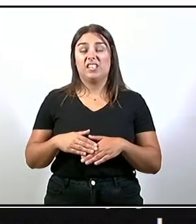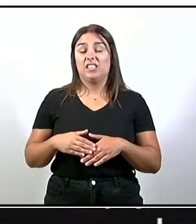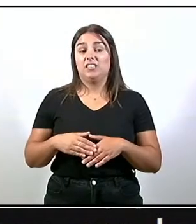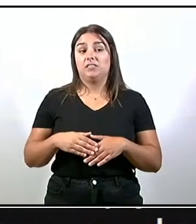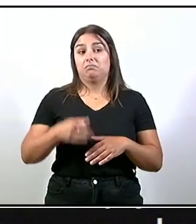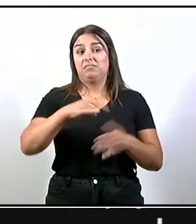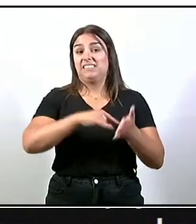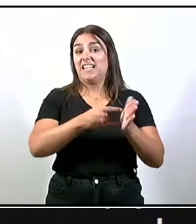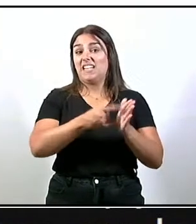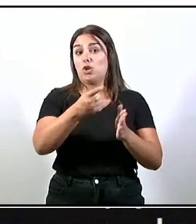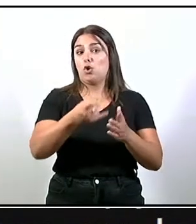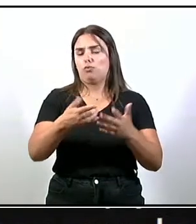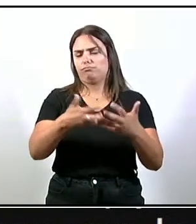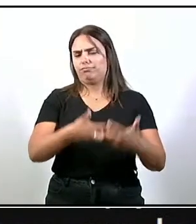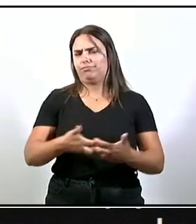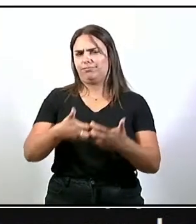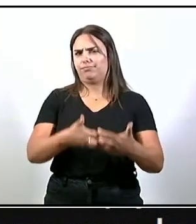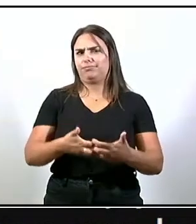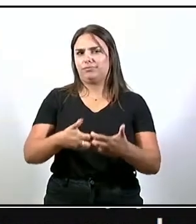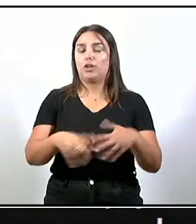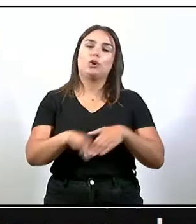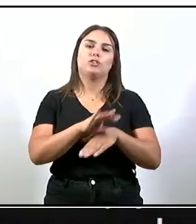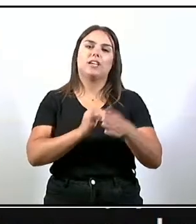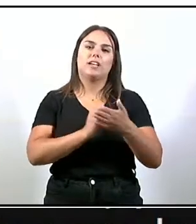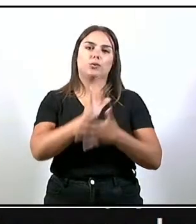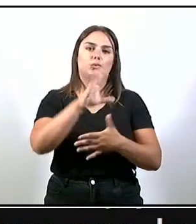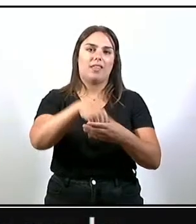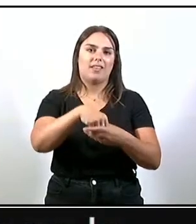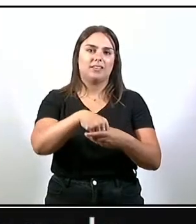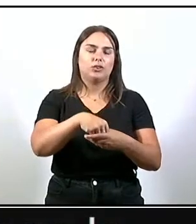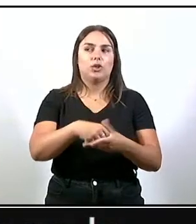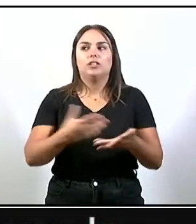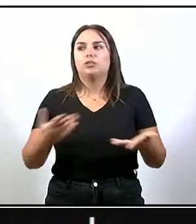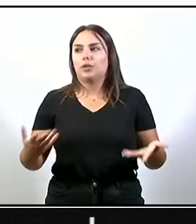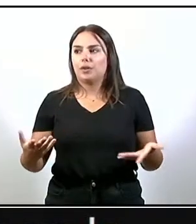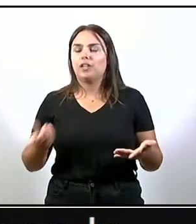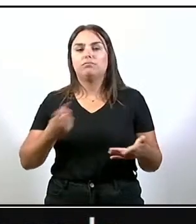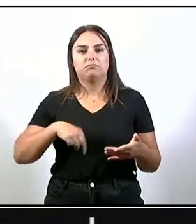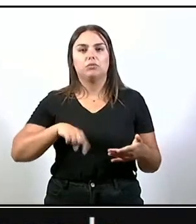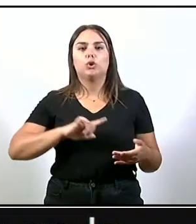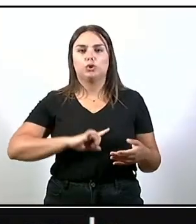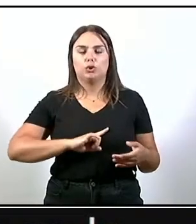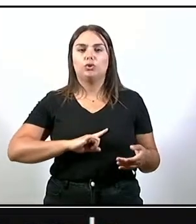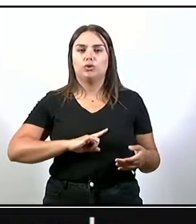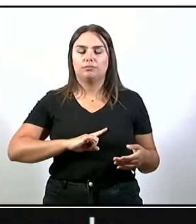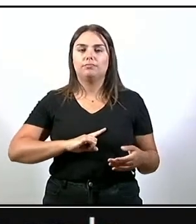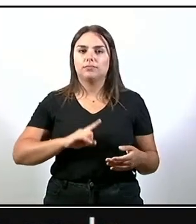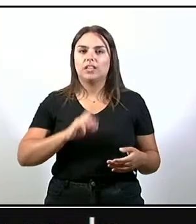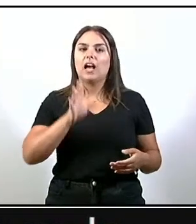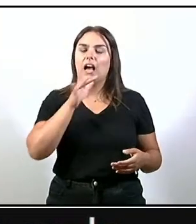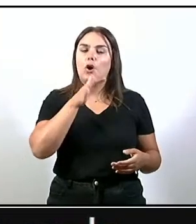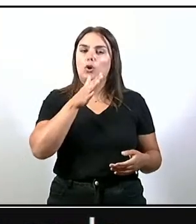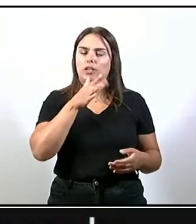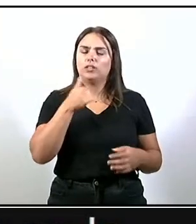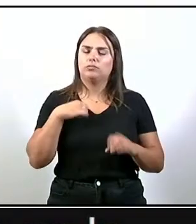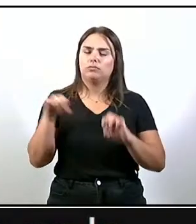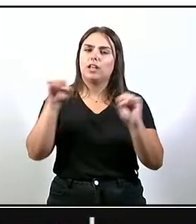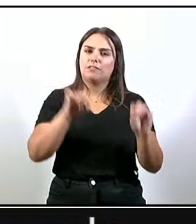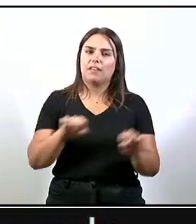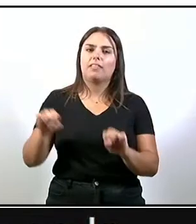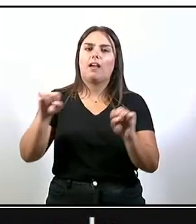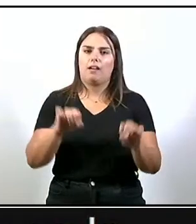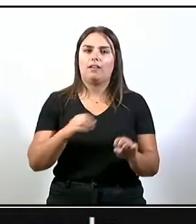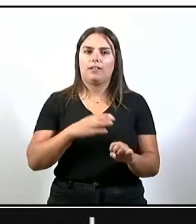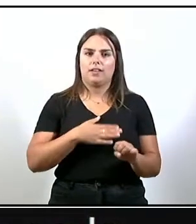magníficos técnicos que hay en la Consejería de Agricultura, y lo vamos a defender, los vamos a